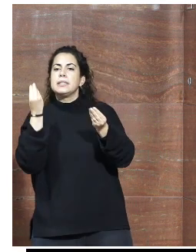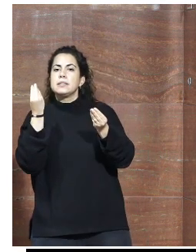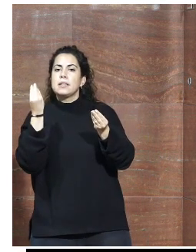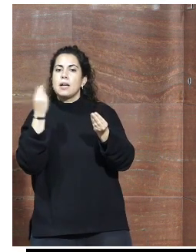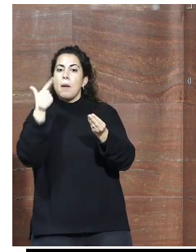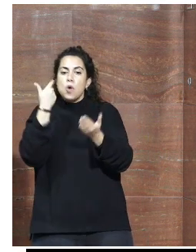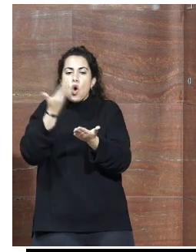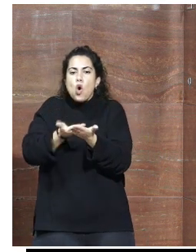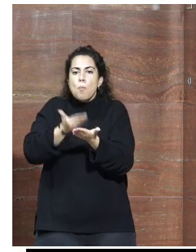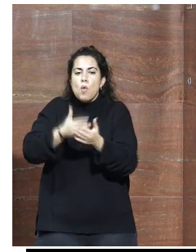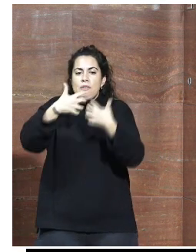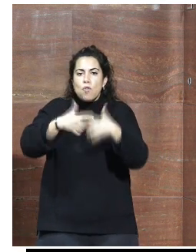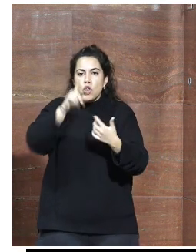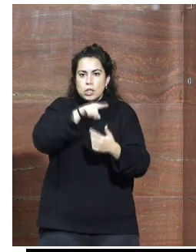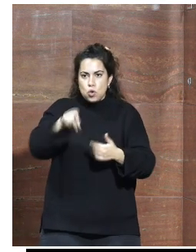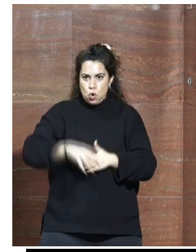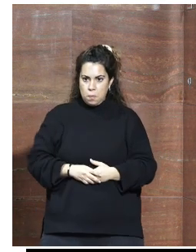verdad funciona.